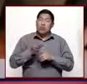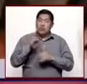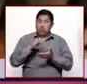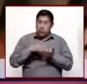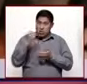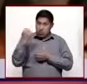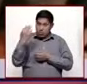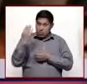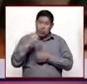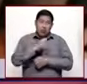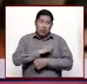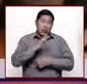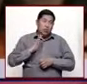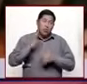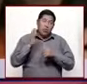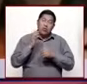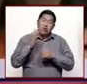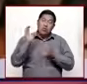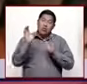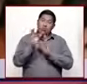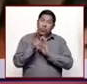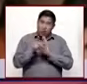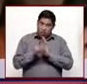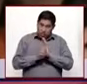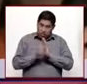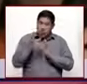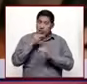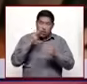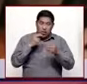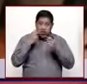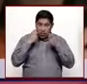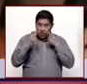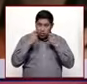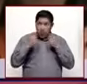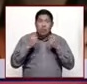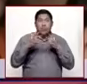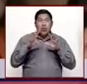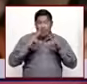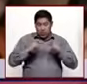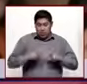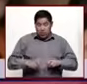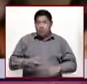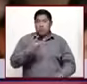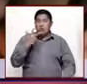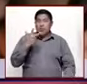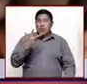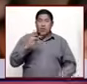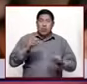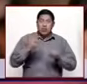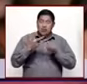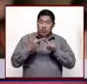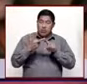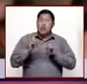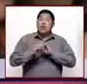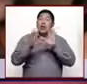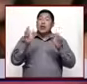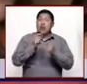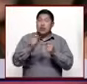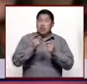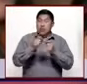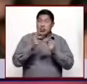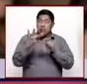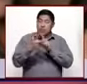001/2014, el Tribunal Constitucional Plurinacional, y la normativa vigente, se analizó los tres criterios de claridad, precisión